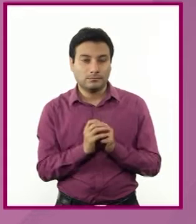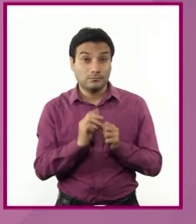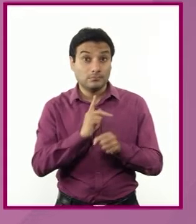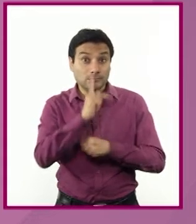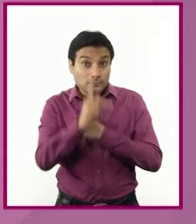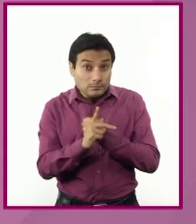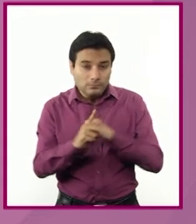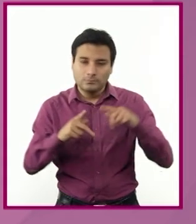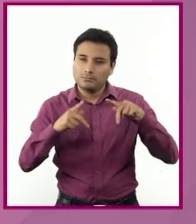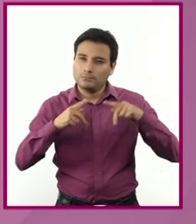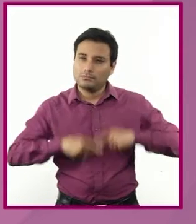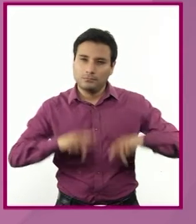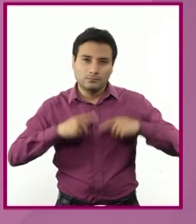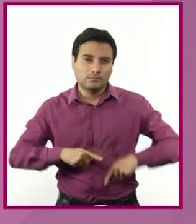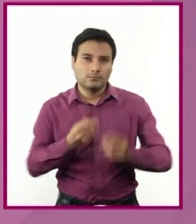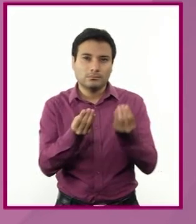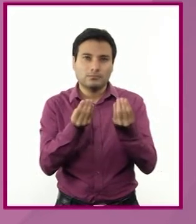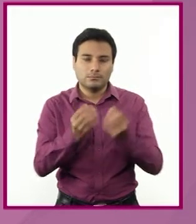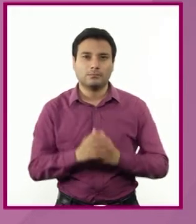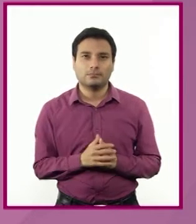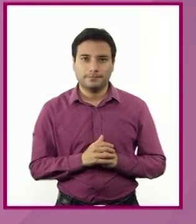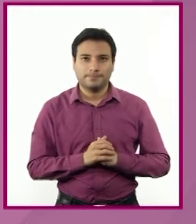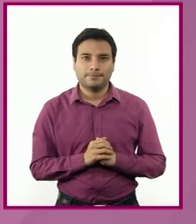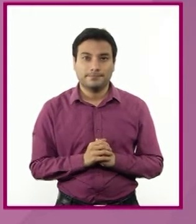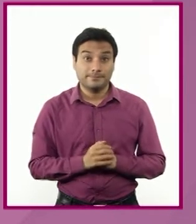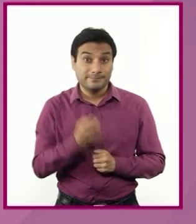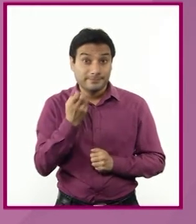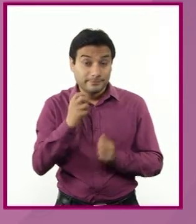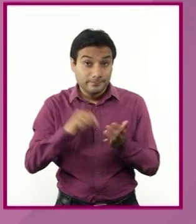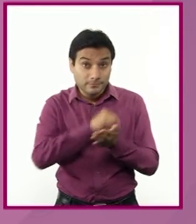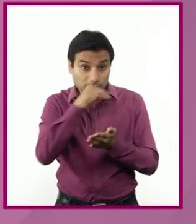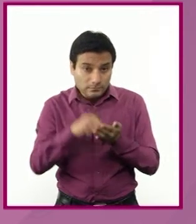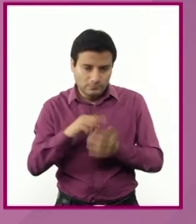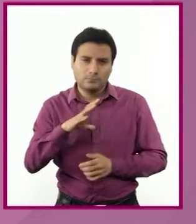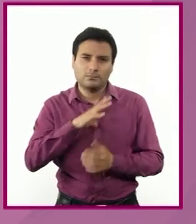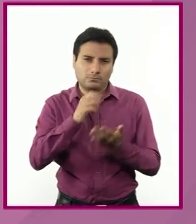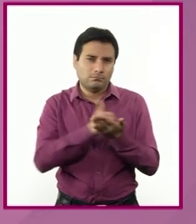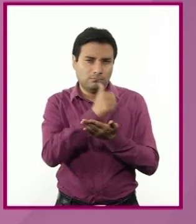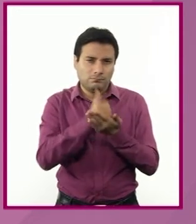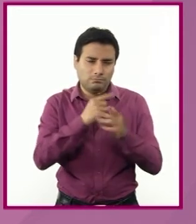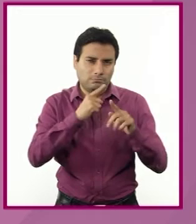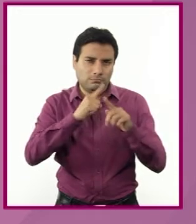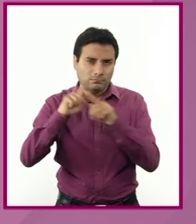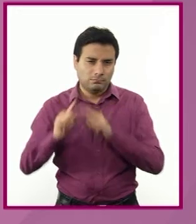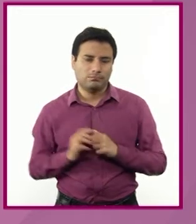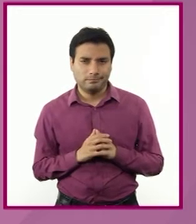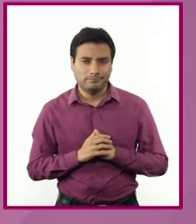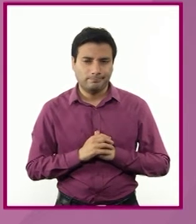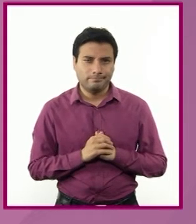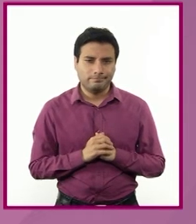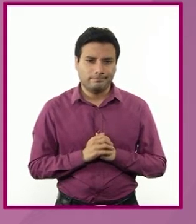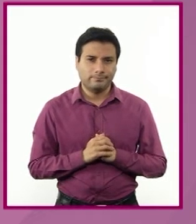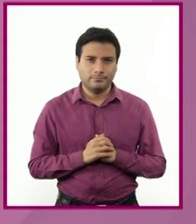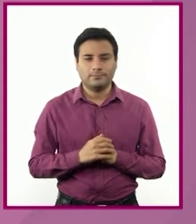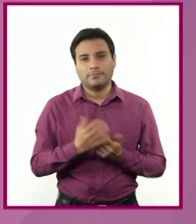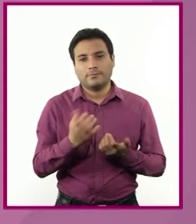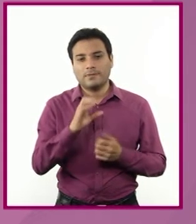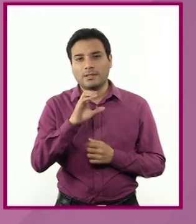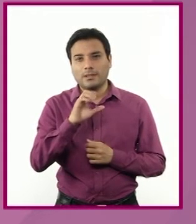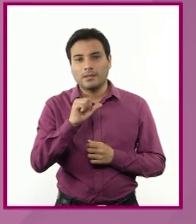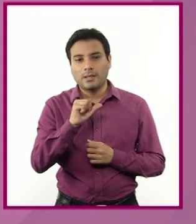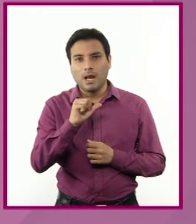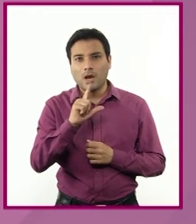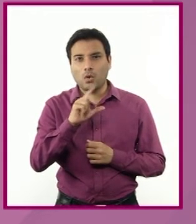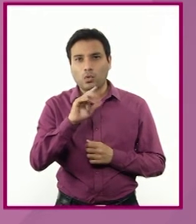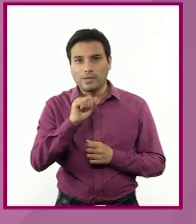países más poblados del mundo. Esta zona posee varias ciudades densamente pobladas, como Calcuta,